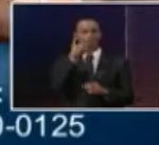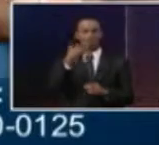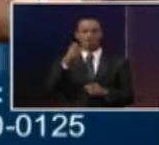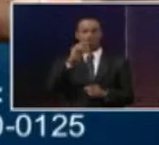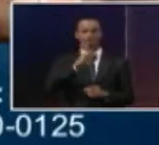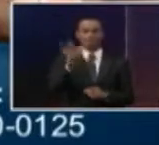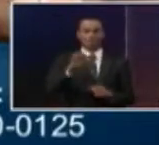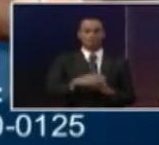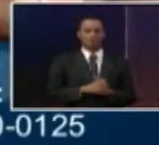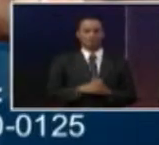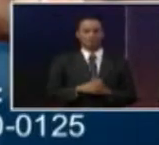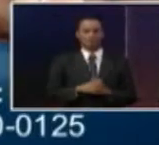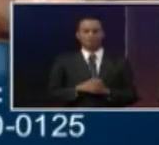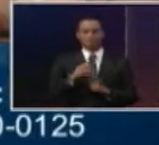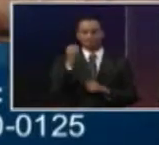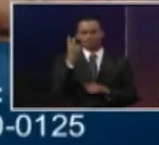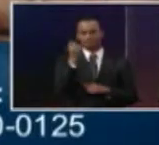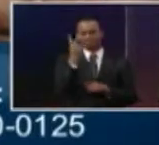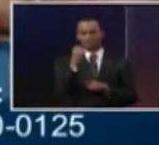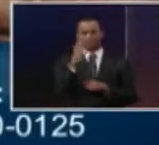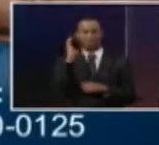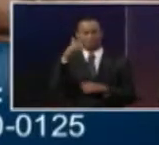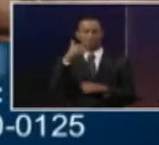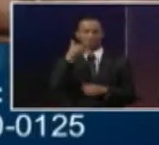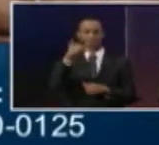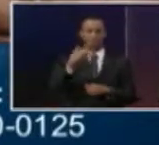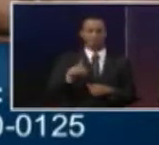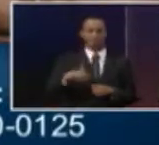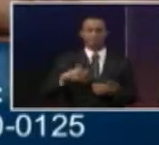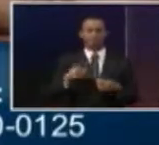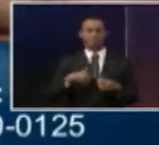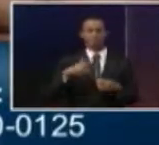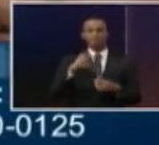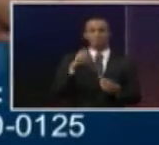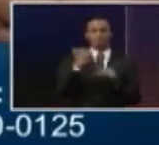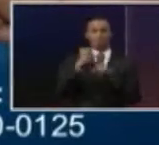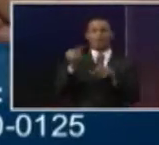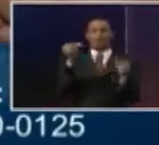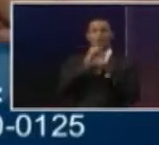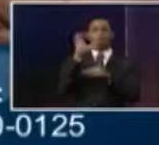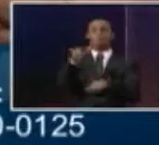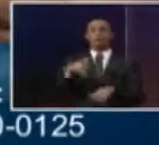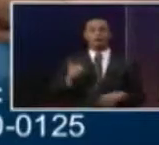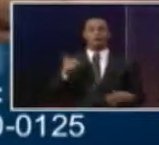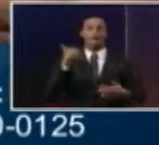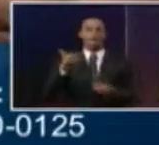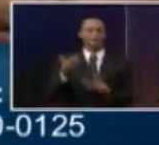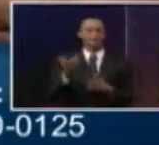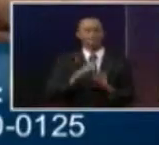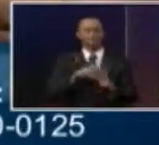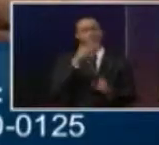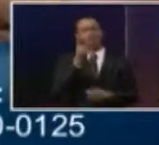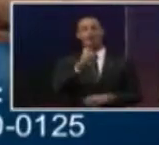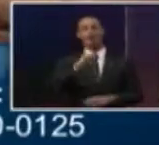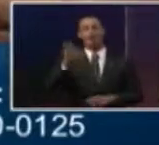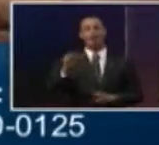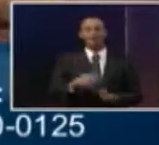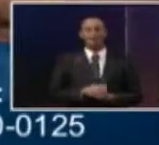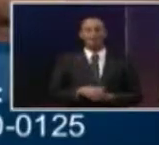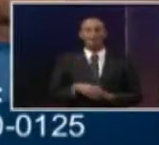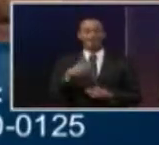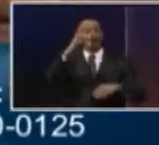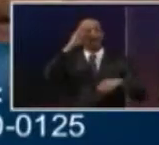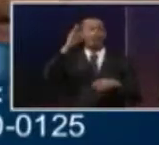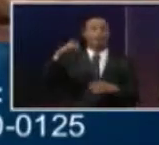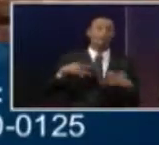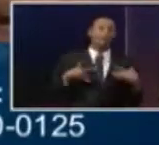apagarlo? Esa llamada a las 12 de la noche. Para que no te el efecto del alcohol, cualquier cosa puede pasar. ¿Tú sabes por qué? Porque te llamas, apaga ese celular. Gaya, ¿cómo tú estás? Lo